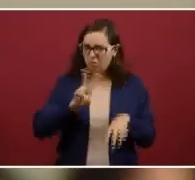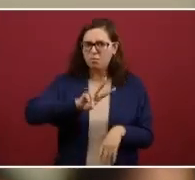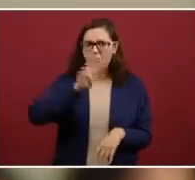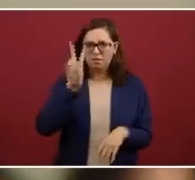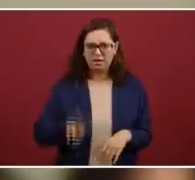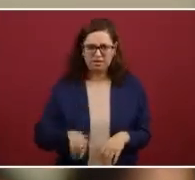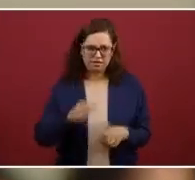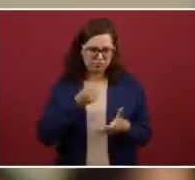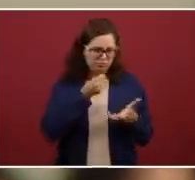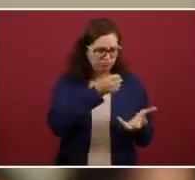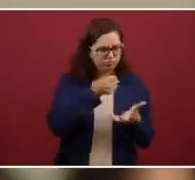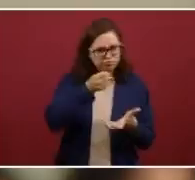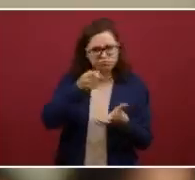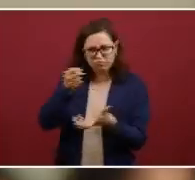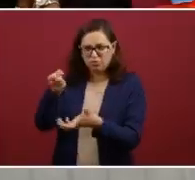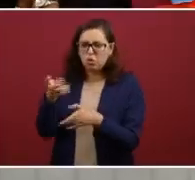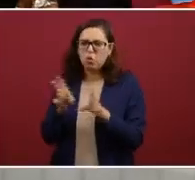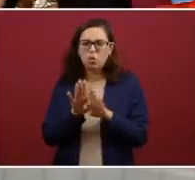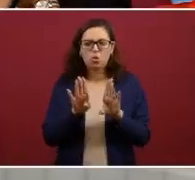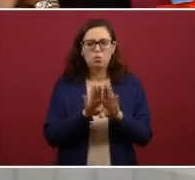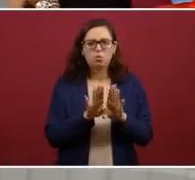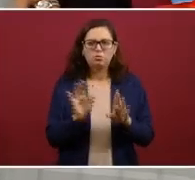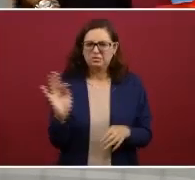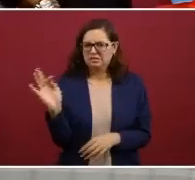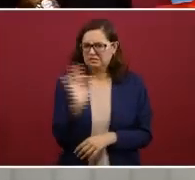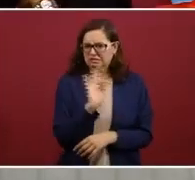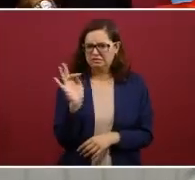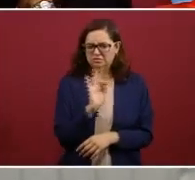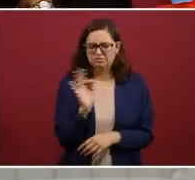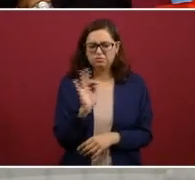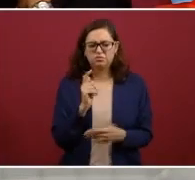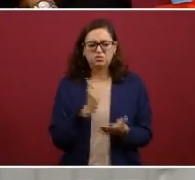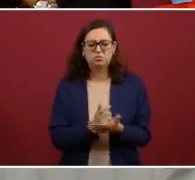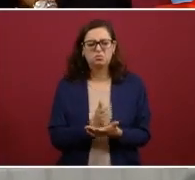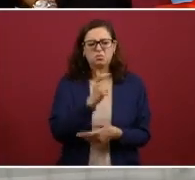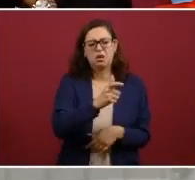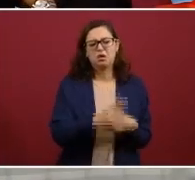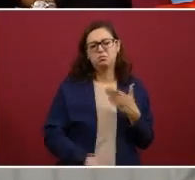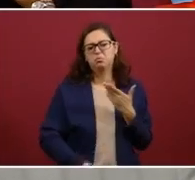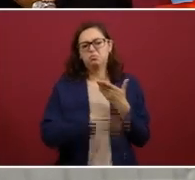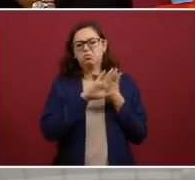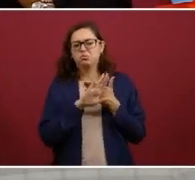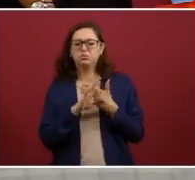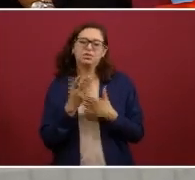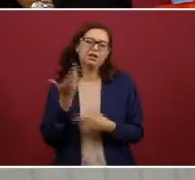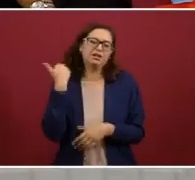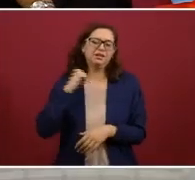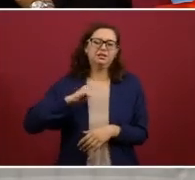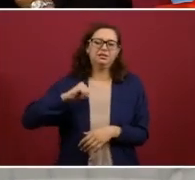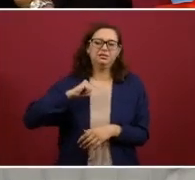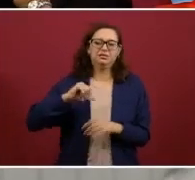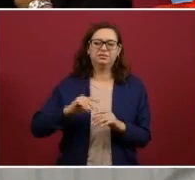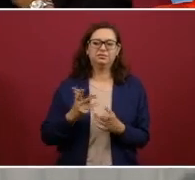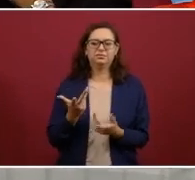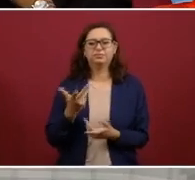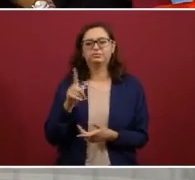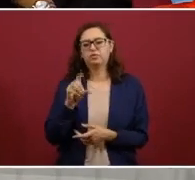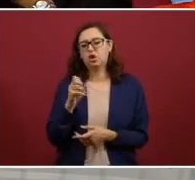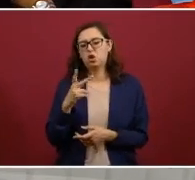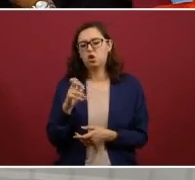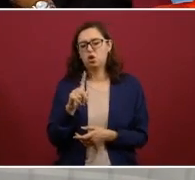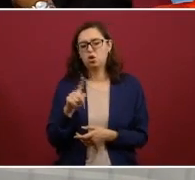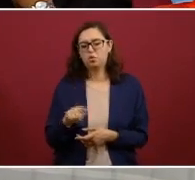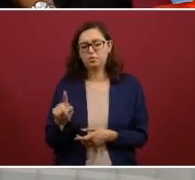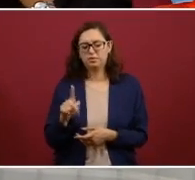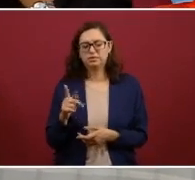que no de pronto podamos terminar en el te pago para que no me pegues, o como decía el clásico de López Portillo, yo